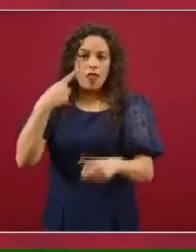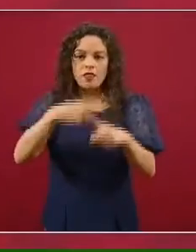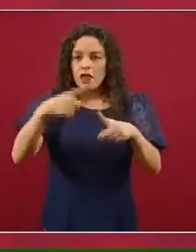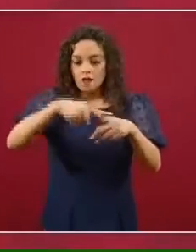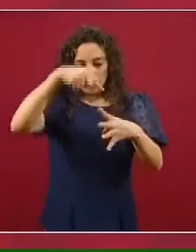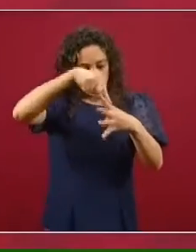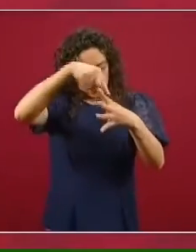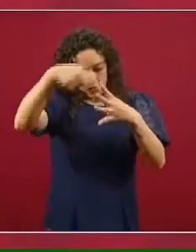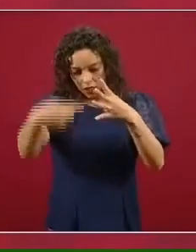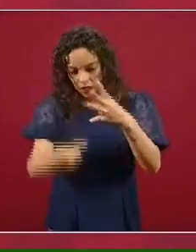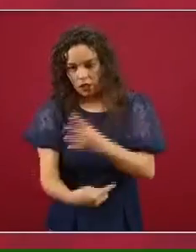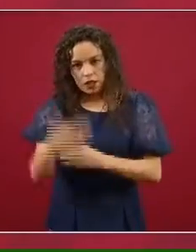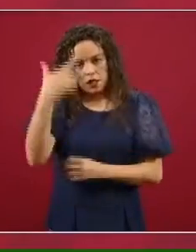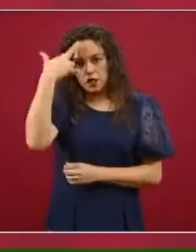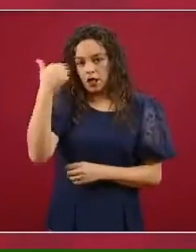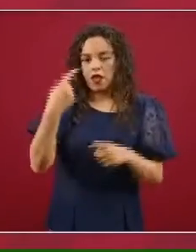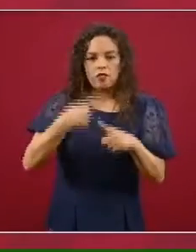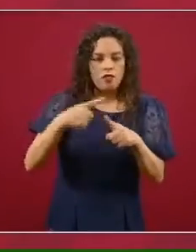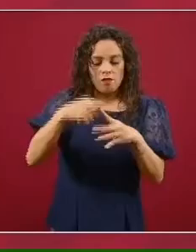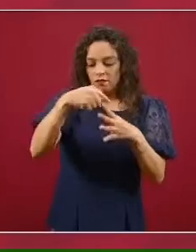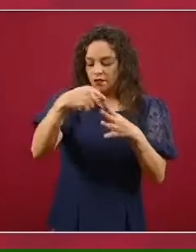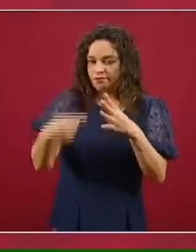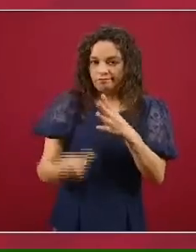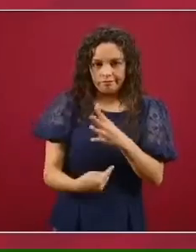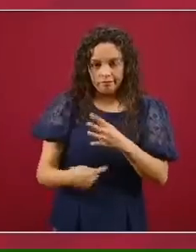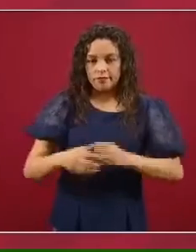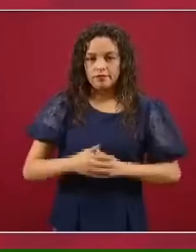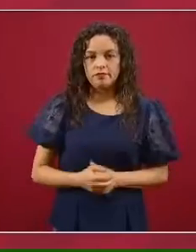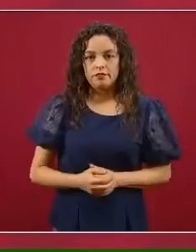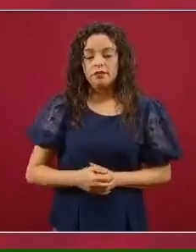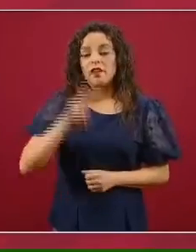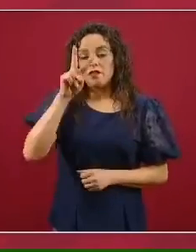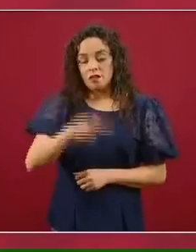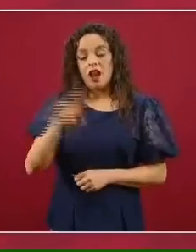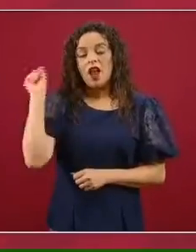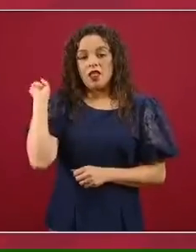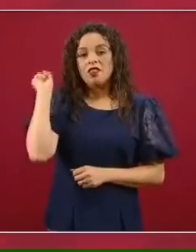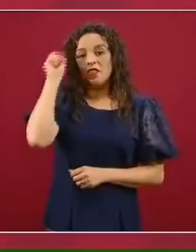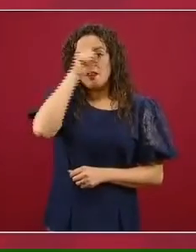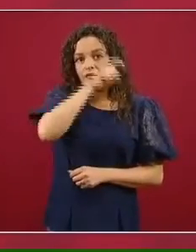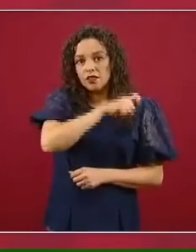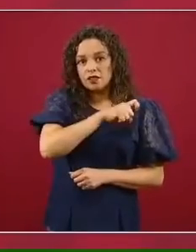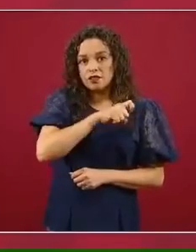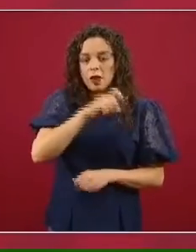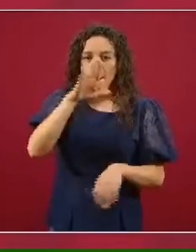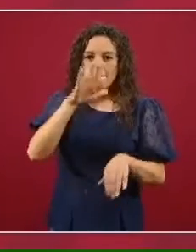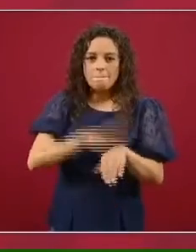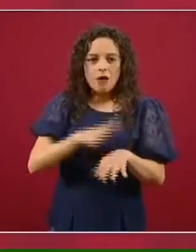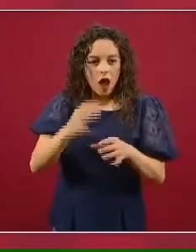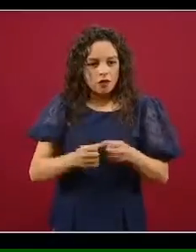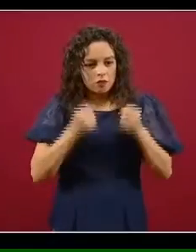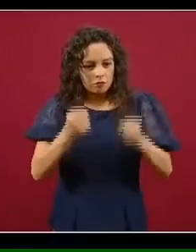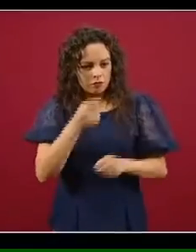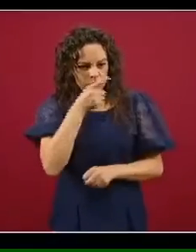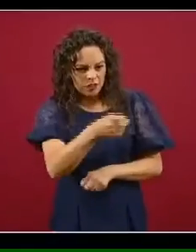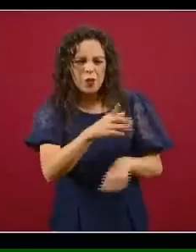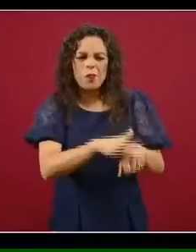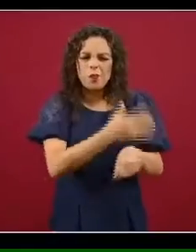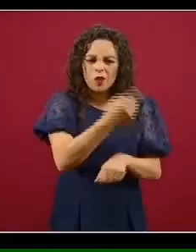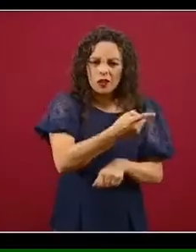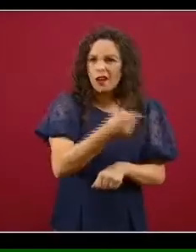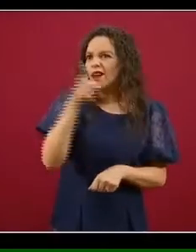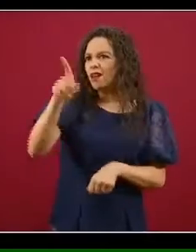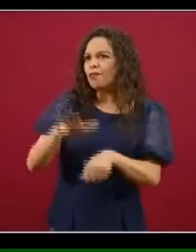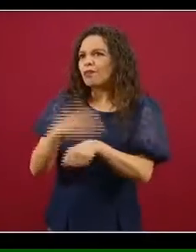que es a veces difícil de atribuir mayor o menor peso a ciertas causas.